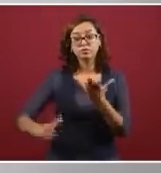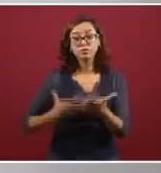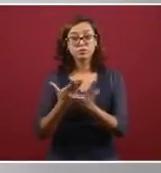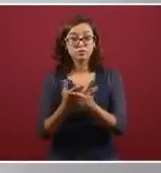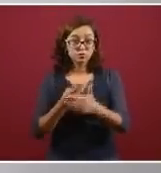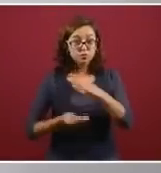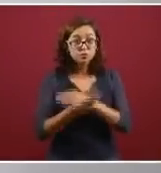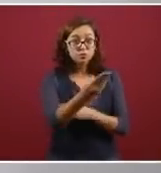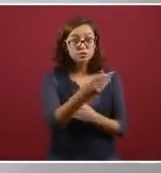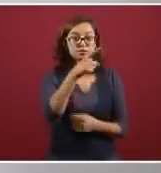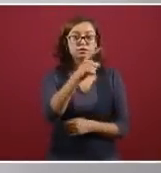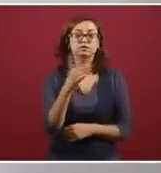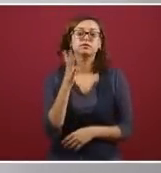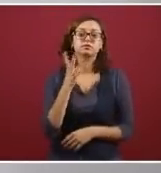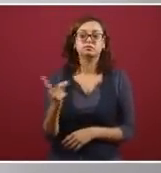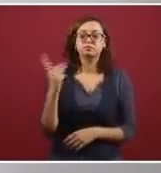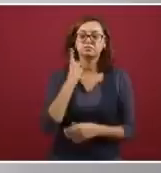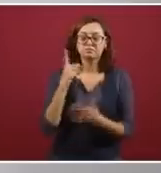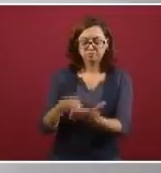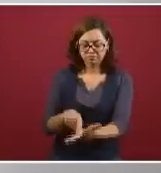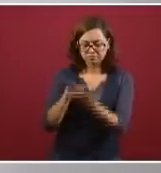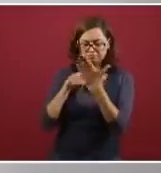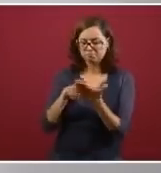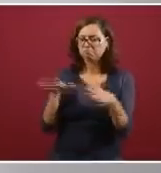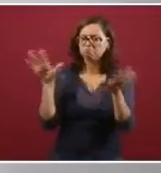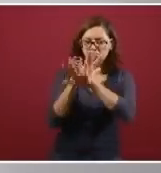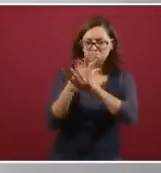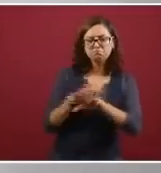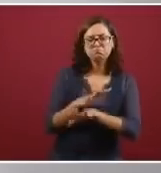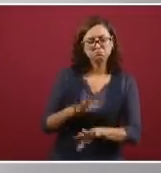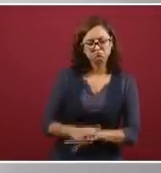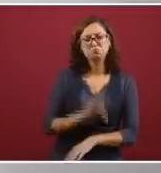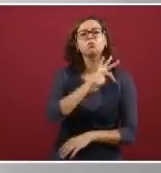en la aprobación del presupuesto